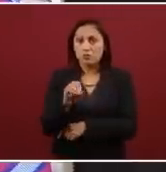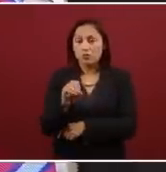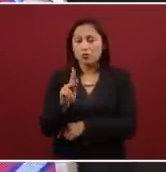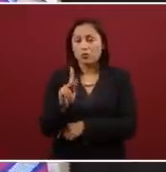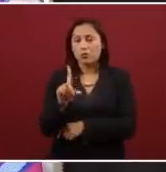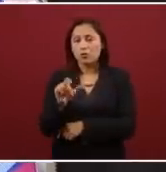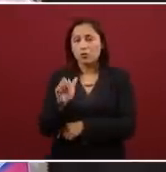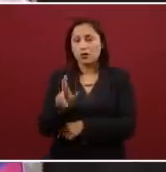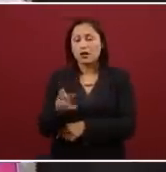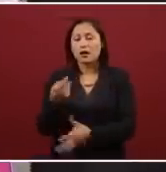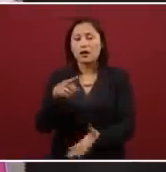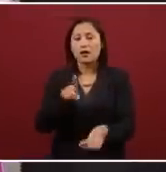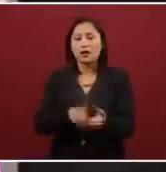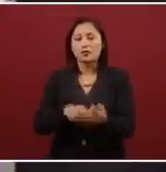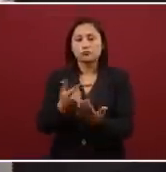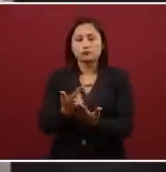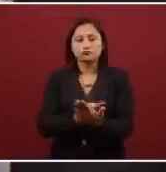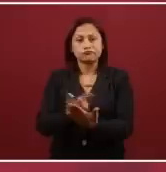100,000 trabajadores